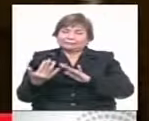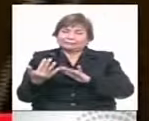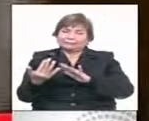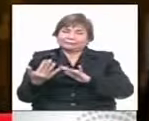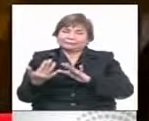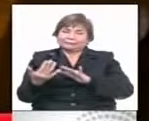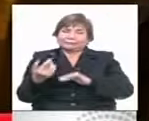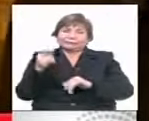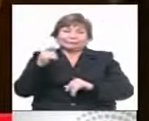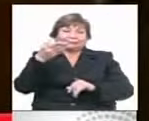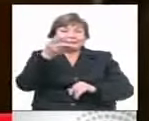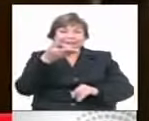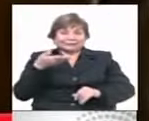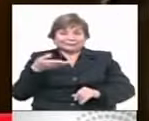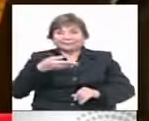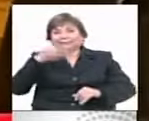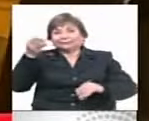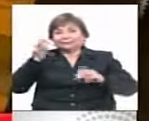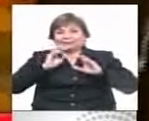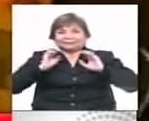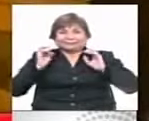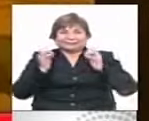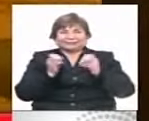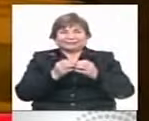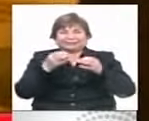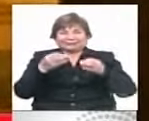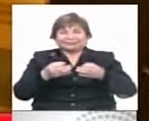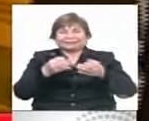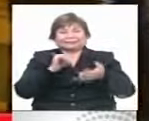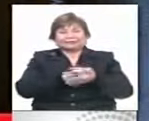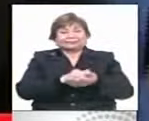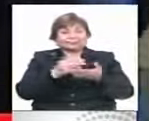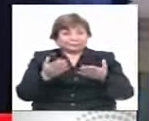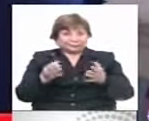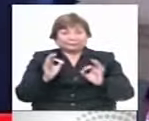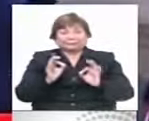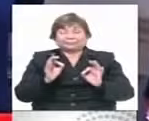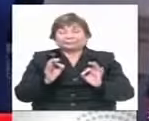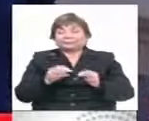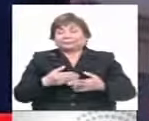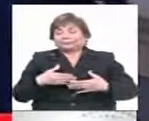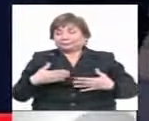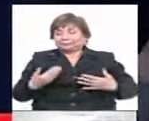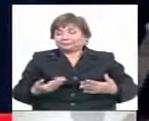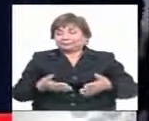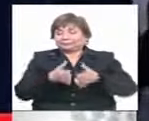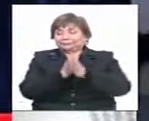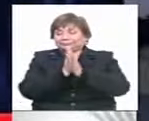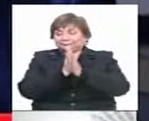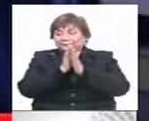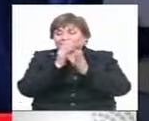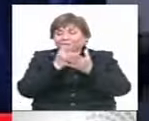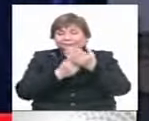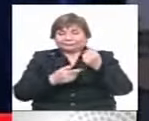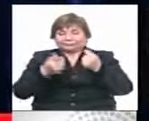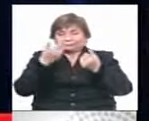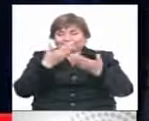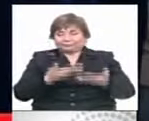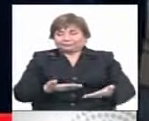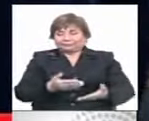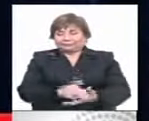que puedan ingresar al hemiciclo principal de Palacio Legislativo y así poder solicitar el voto de investidura,